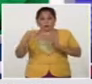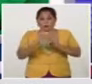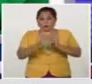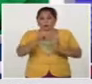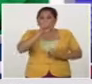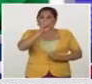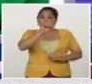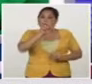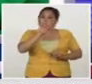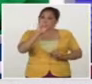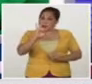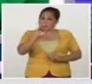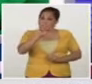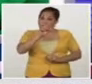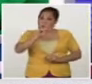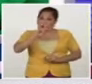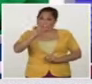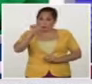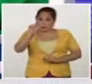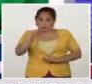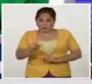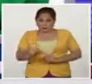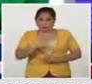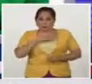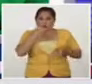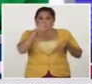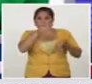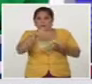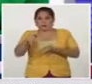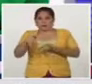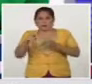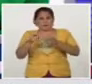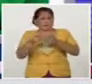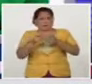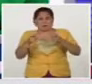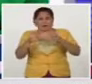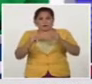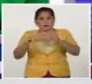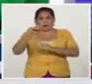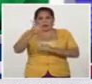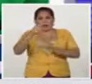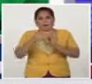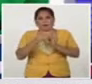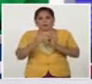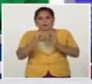728.992 fallecieron, una cifra superior a los 10.000,